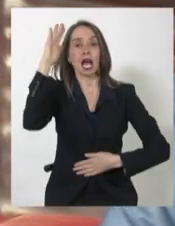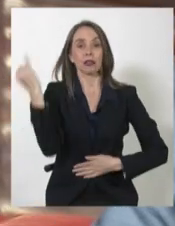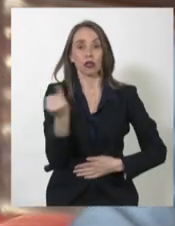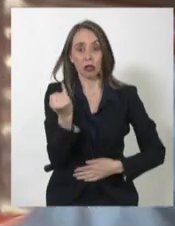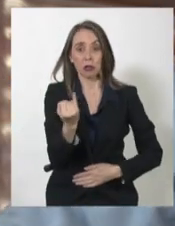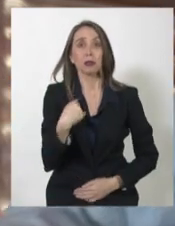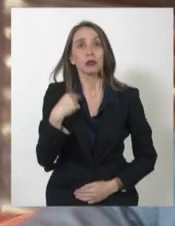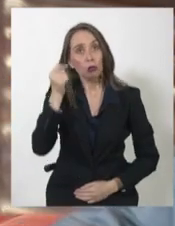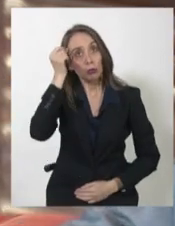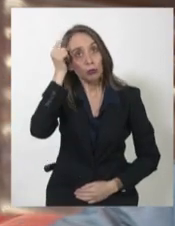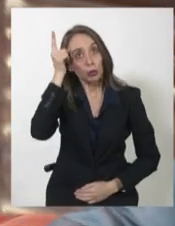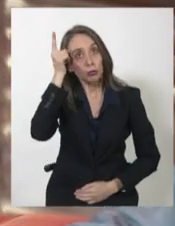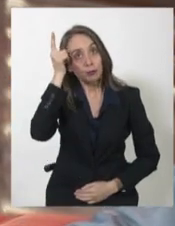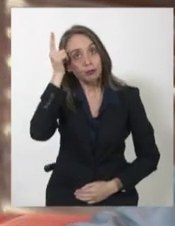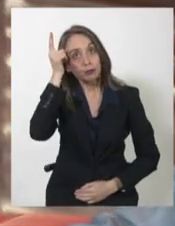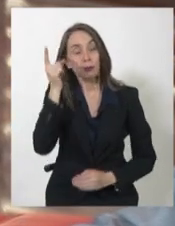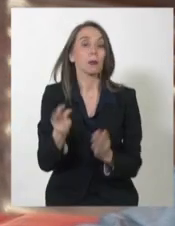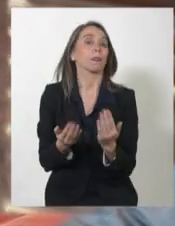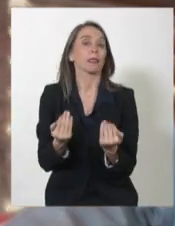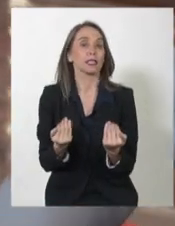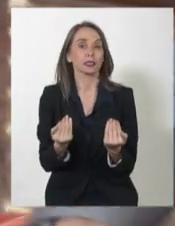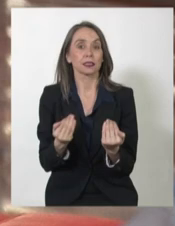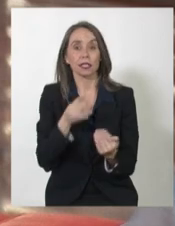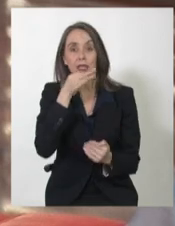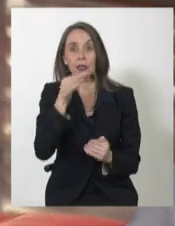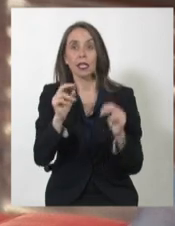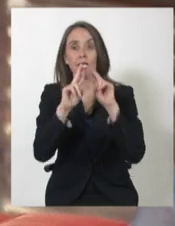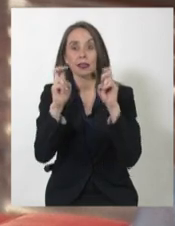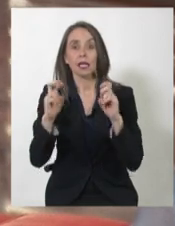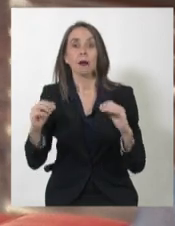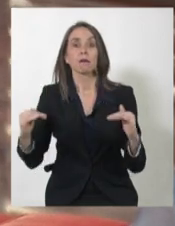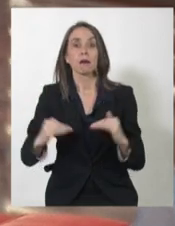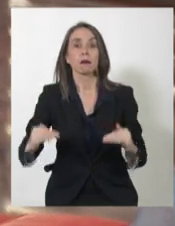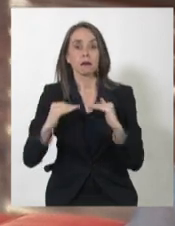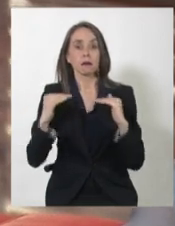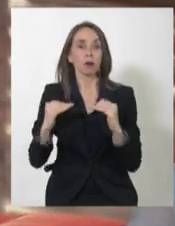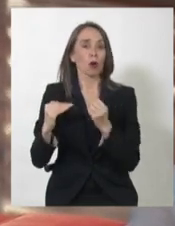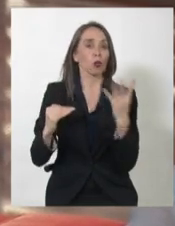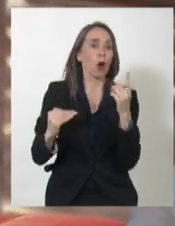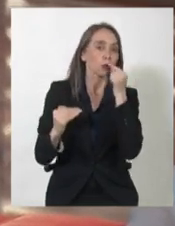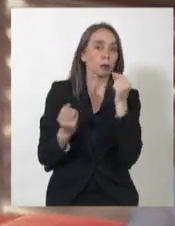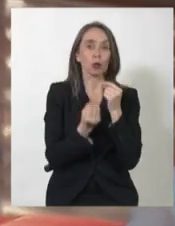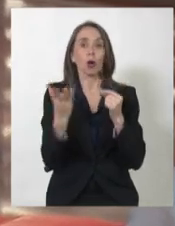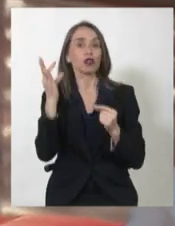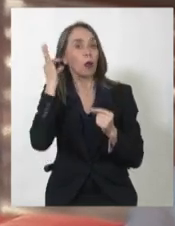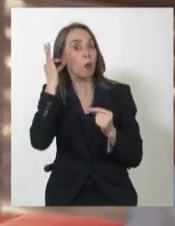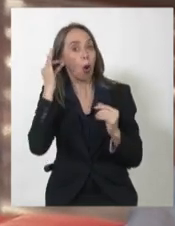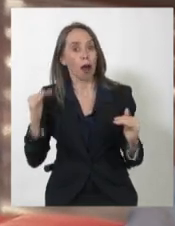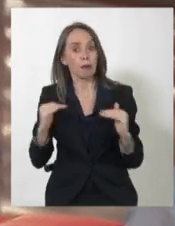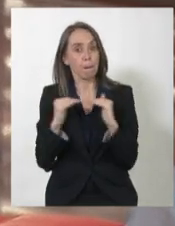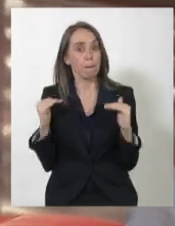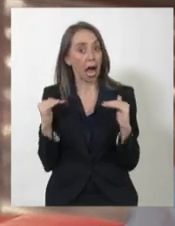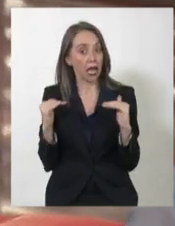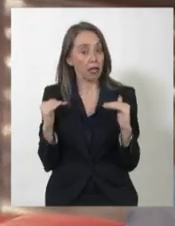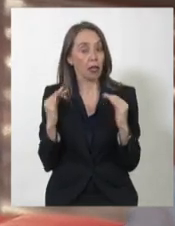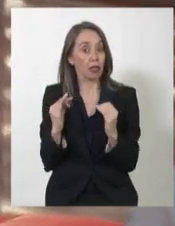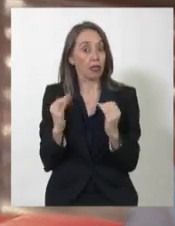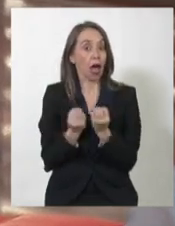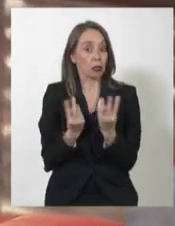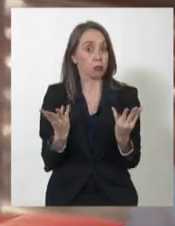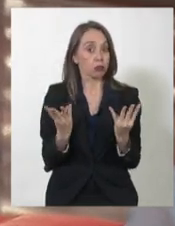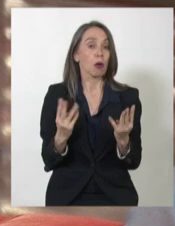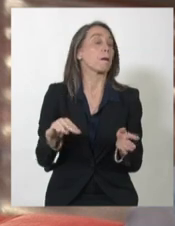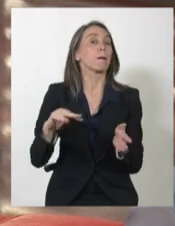también que es necesario plantear el tema de la paridad y los posibles escaños reservados como un